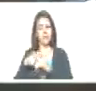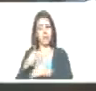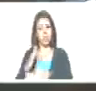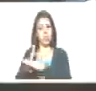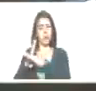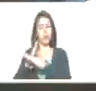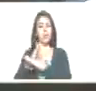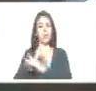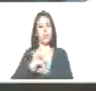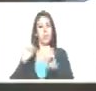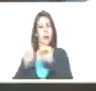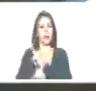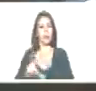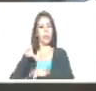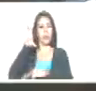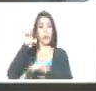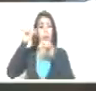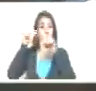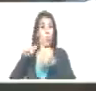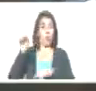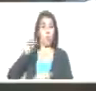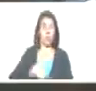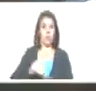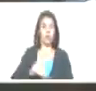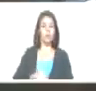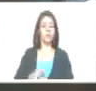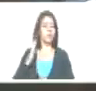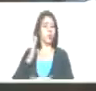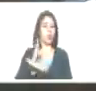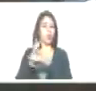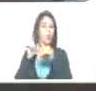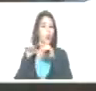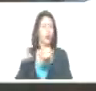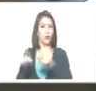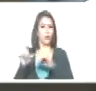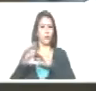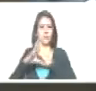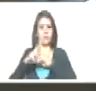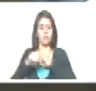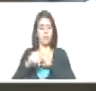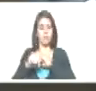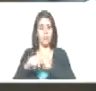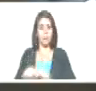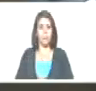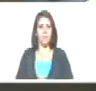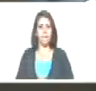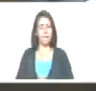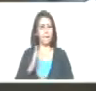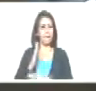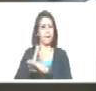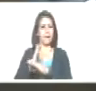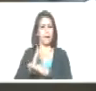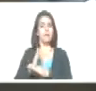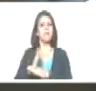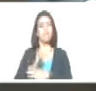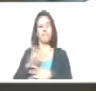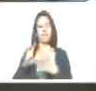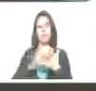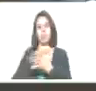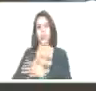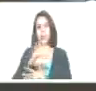patria, hoy más que nunca debemos ir en contra de la corrupción, en contra de ese flagelo que